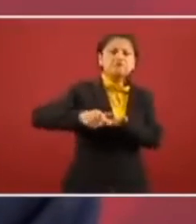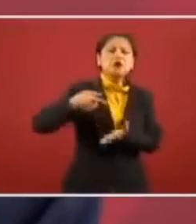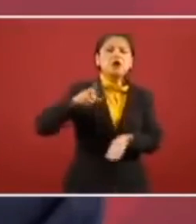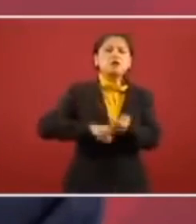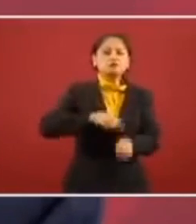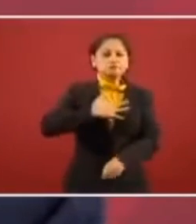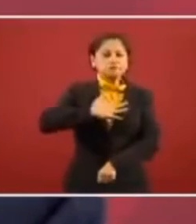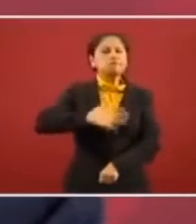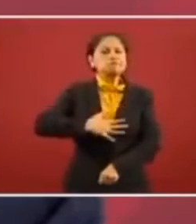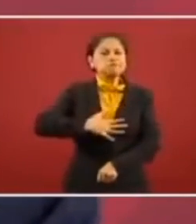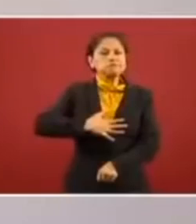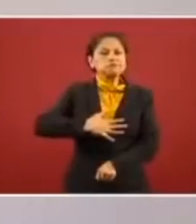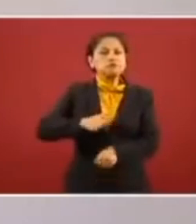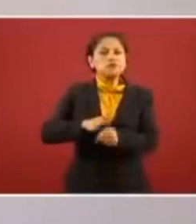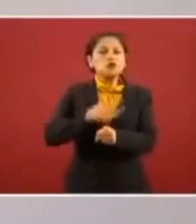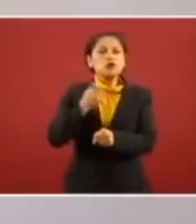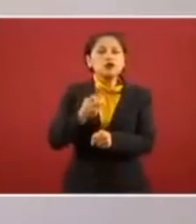Por eso vamos a salir